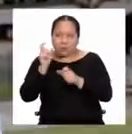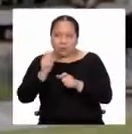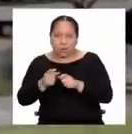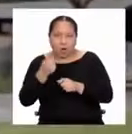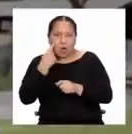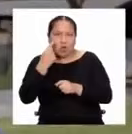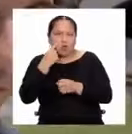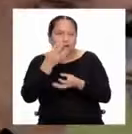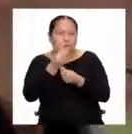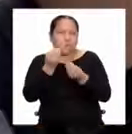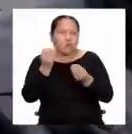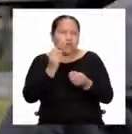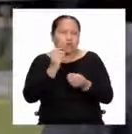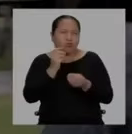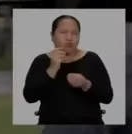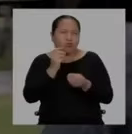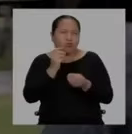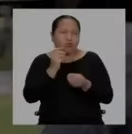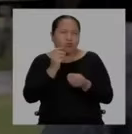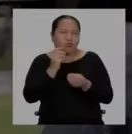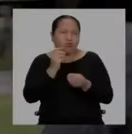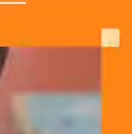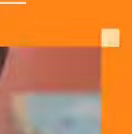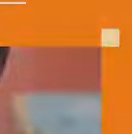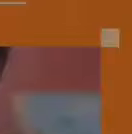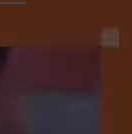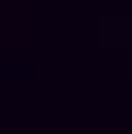Vamos a ir a buscarlos.